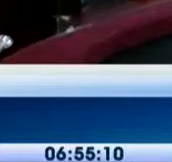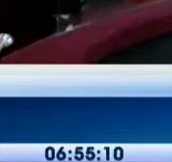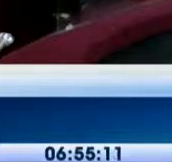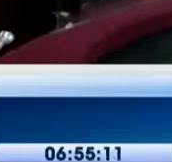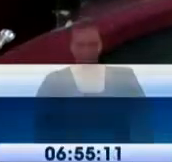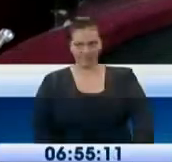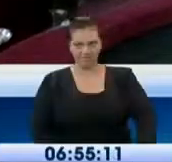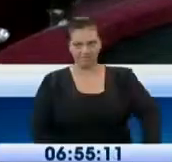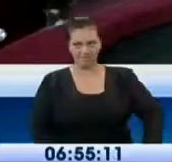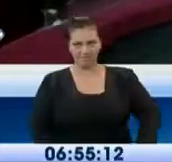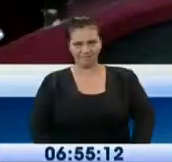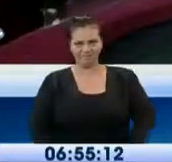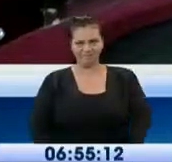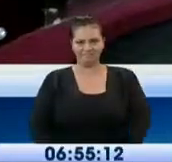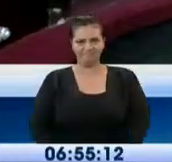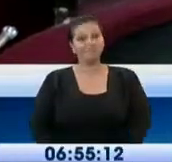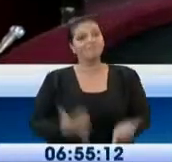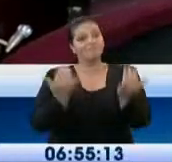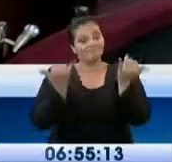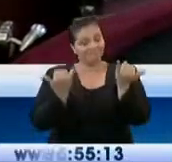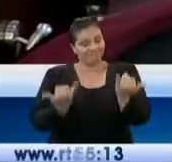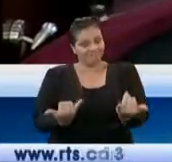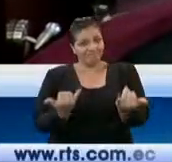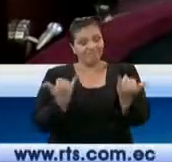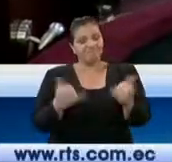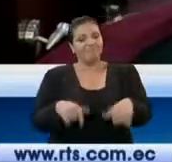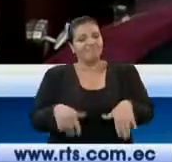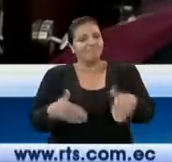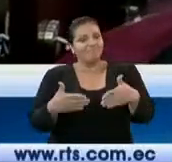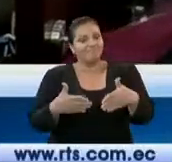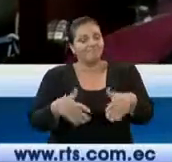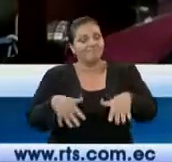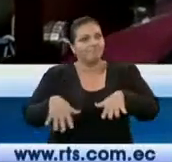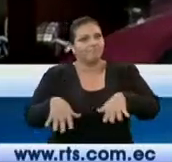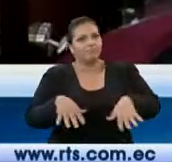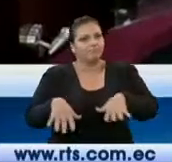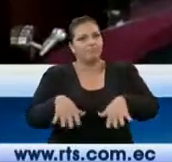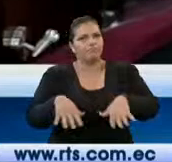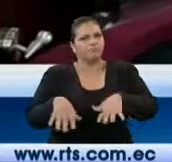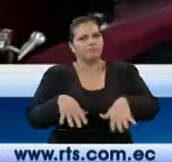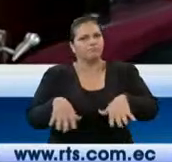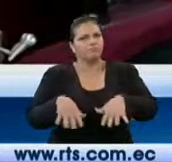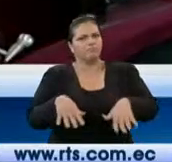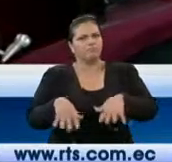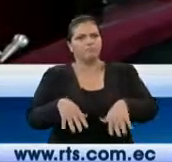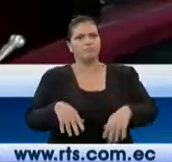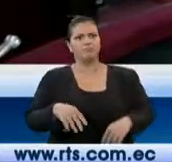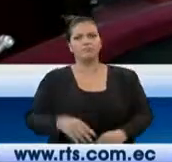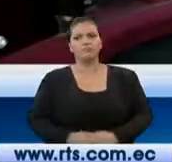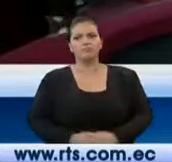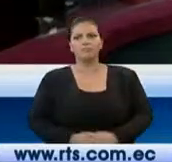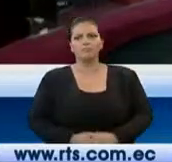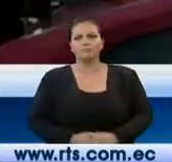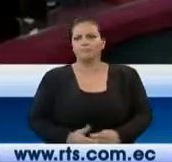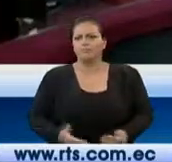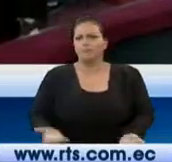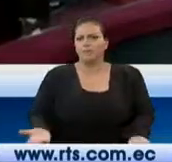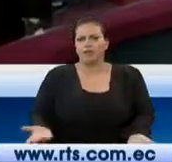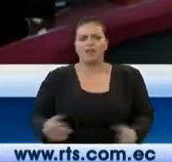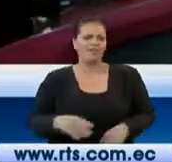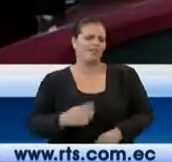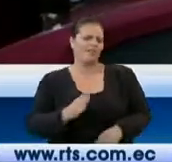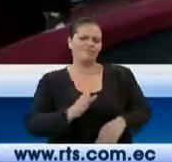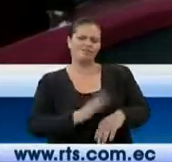fuerte ya. Y tiembla la tierra. Fue aquello entonces, claro que por sí. Por gusto se alarma. Y las ondas llegaron a todos lados. ¿Y para